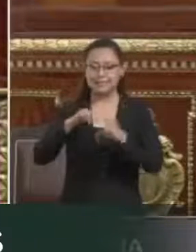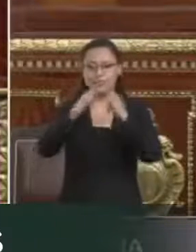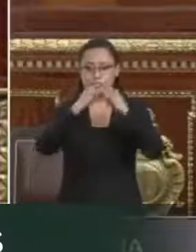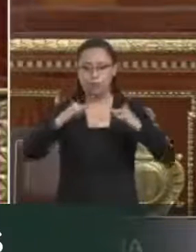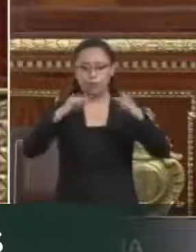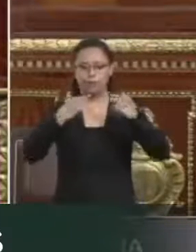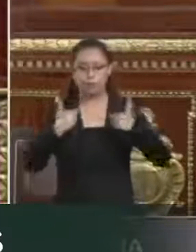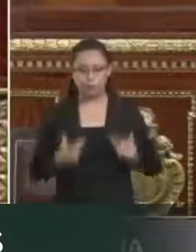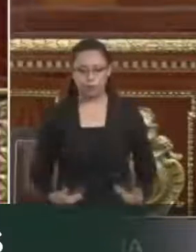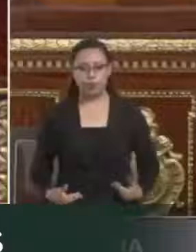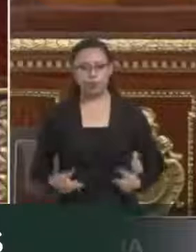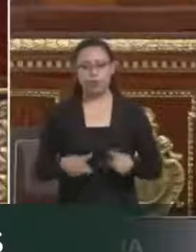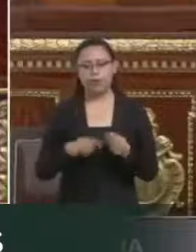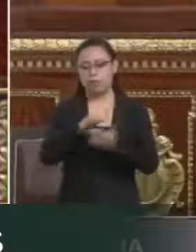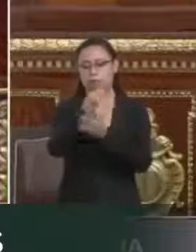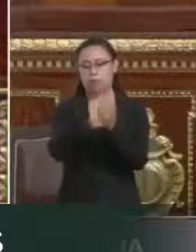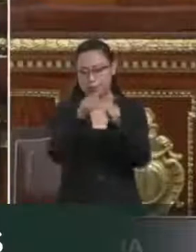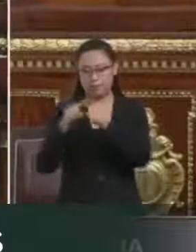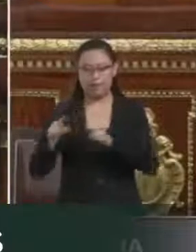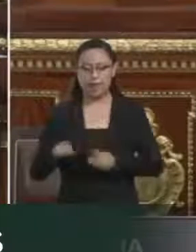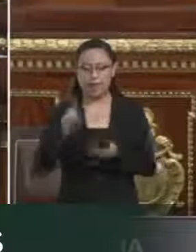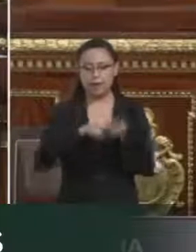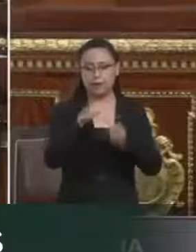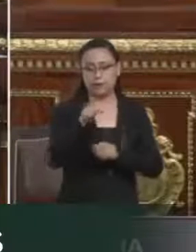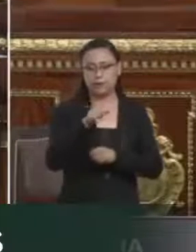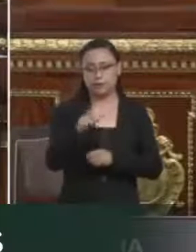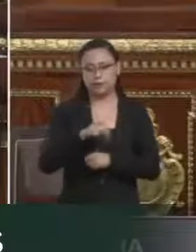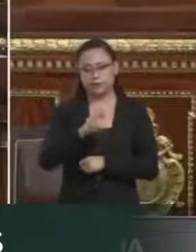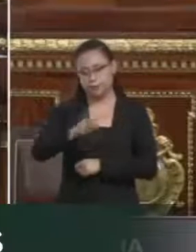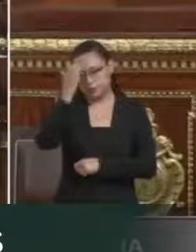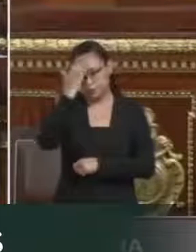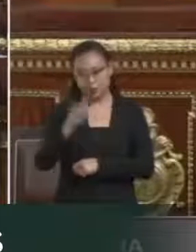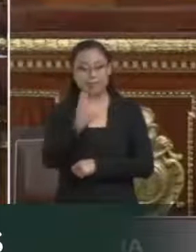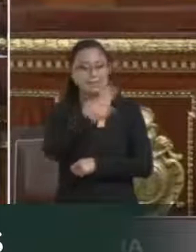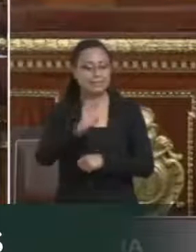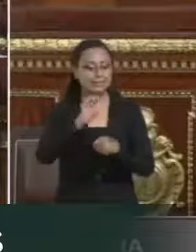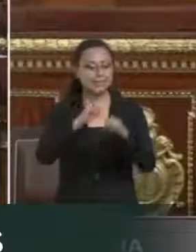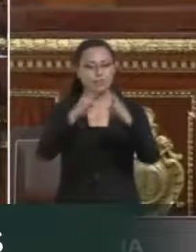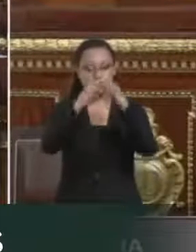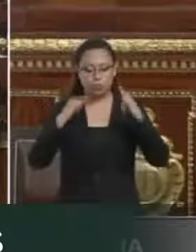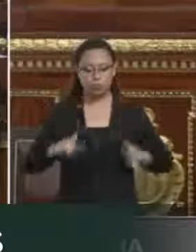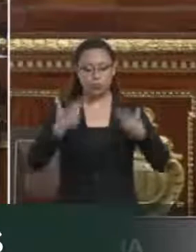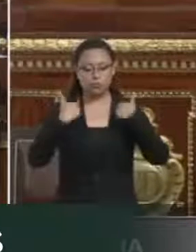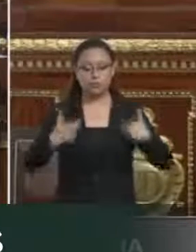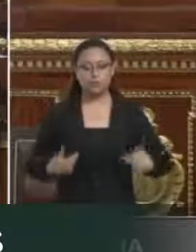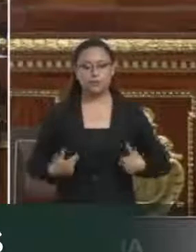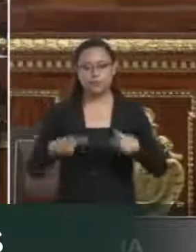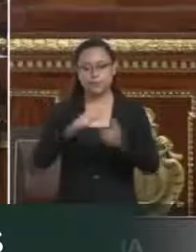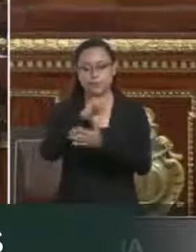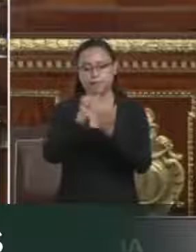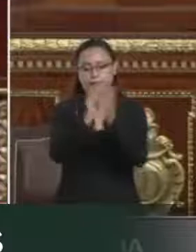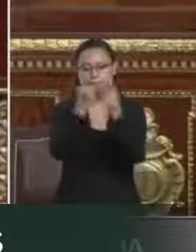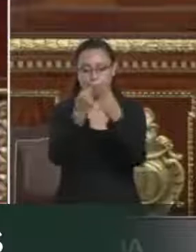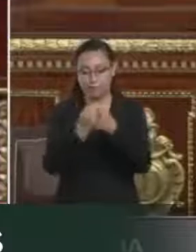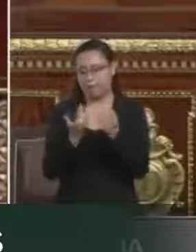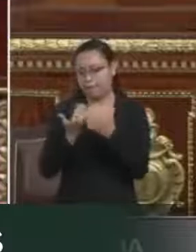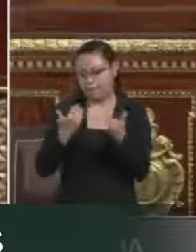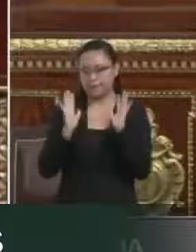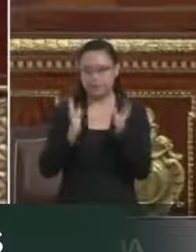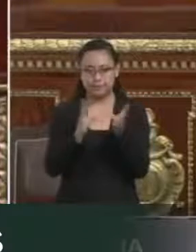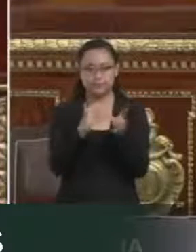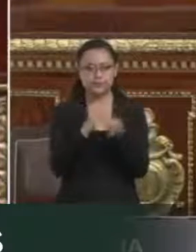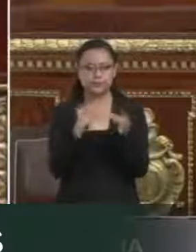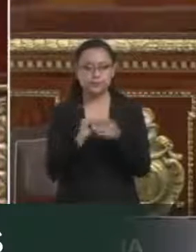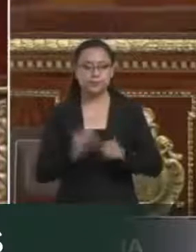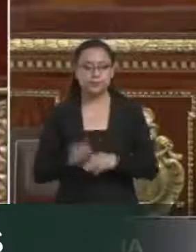Morelos, Gustavo Amadero, La Magdalena Contreras, Milpa Alta, Tláhuac, Tlalpan y Xochimilco. También al Programa Parcial de Desarrollo Urbano Sierra de